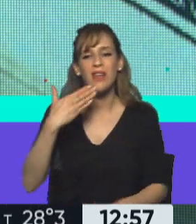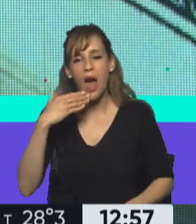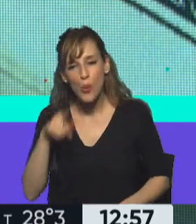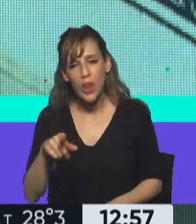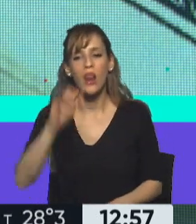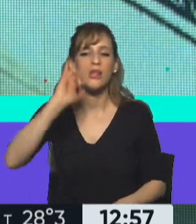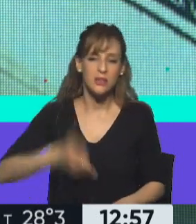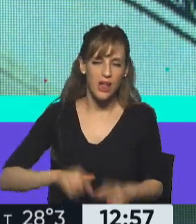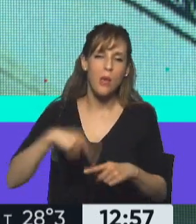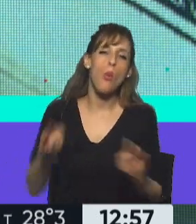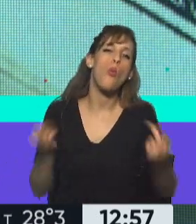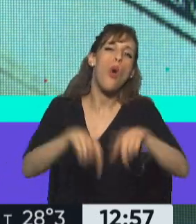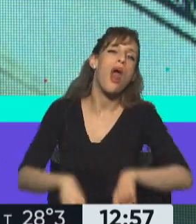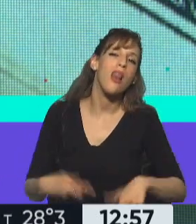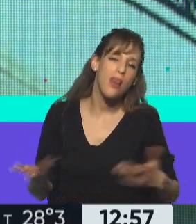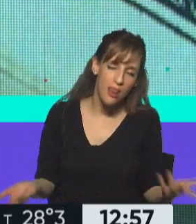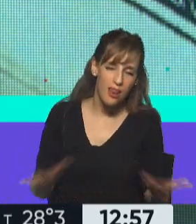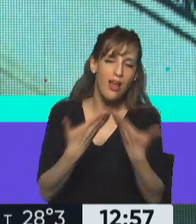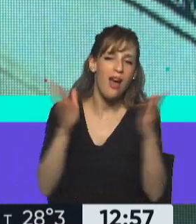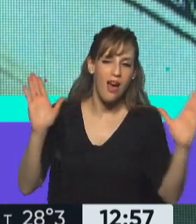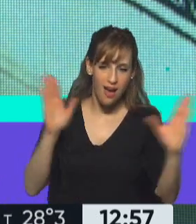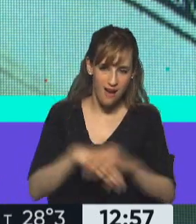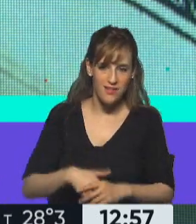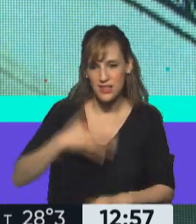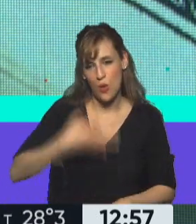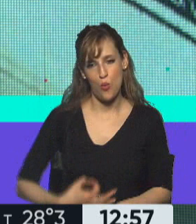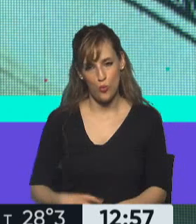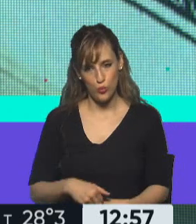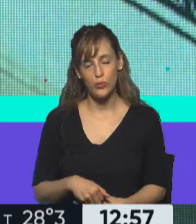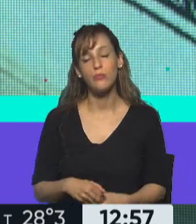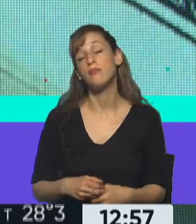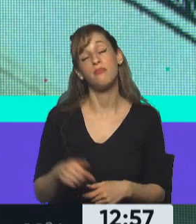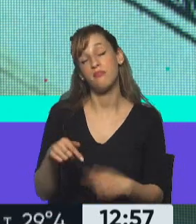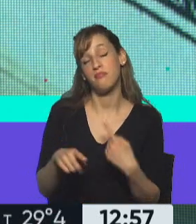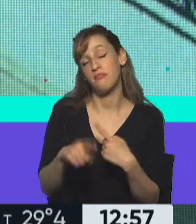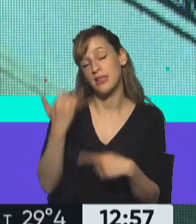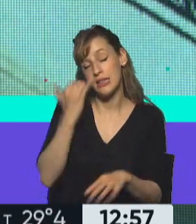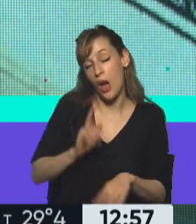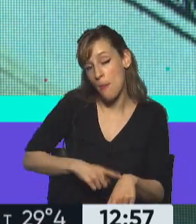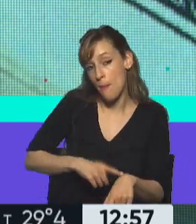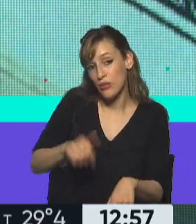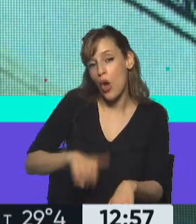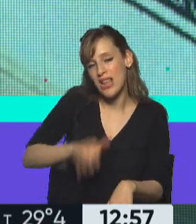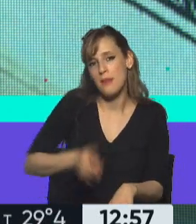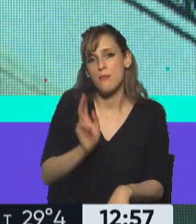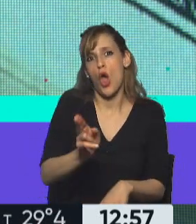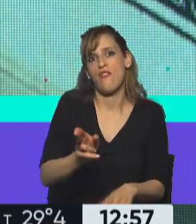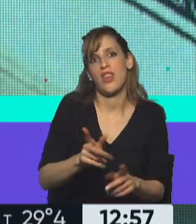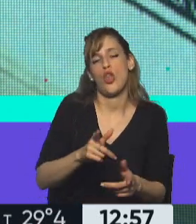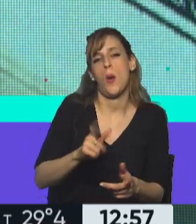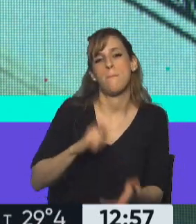los dólares de la cosecha. Es decir, ahí quedaría superada esta restricción que estamos viviendo en estos días, con